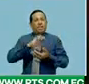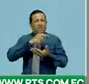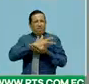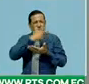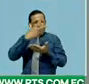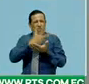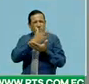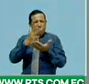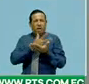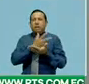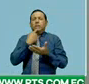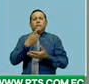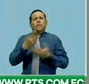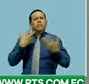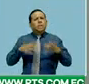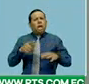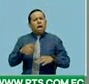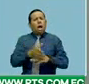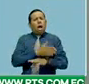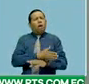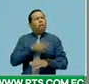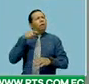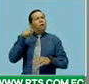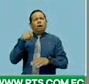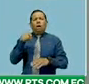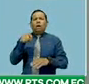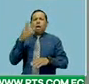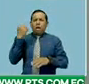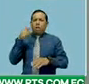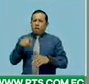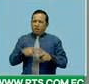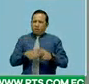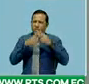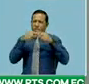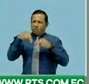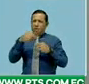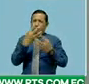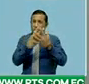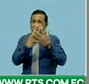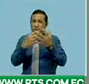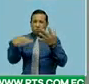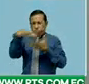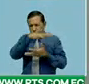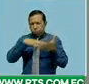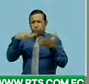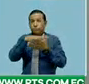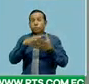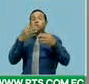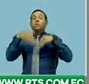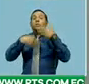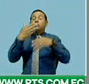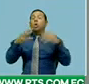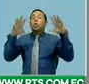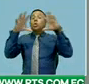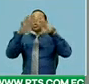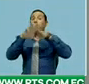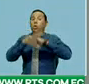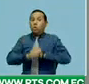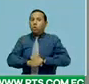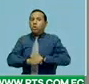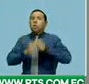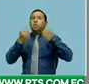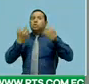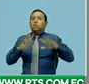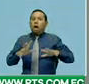miércoles. El mismo día que se suscitó el incidente, en horas de la noche, se entregó toda la